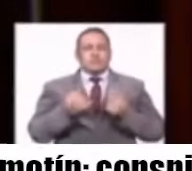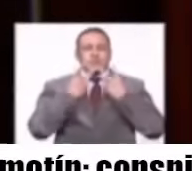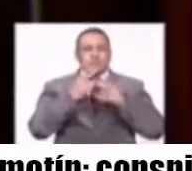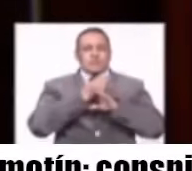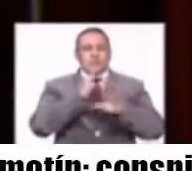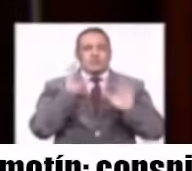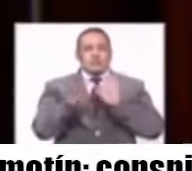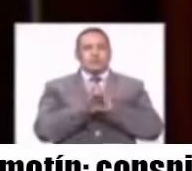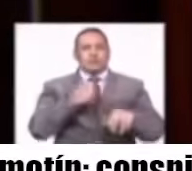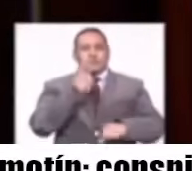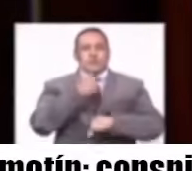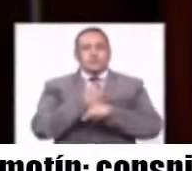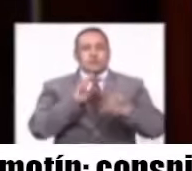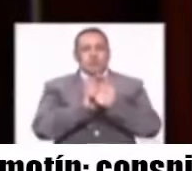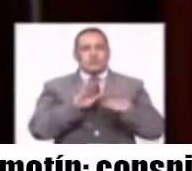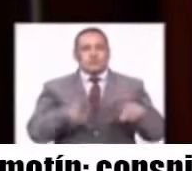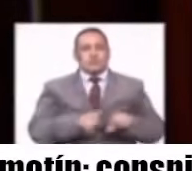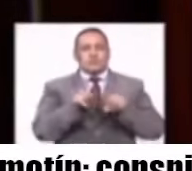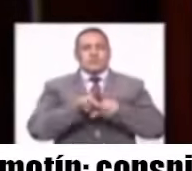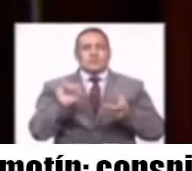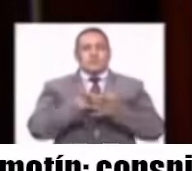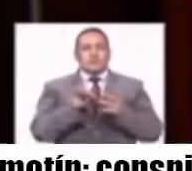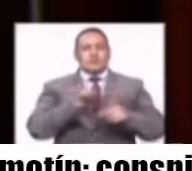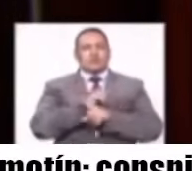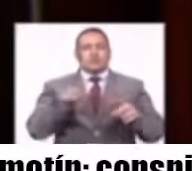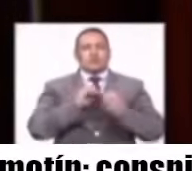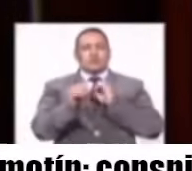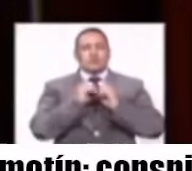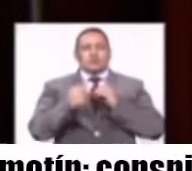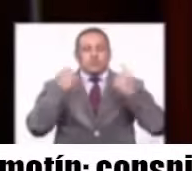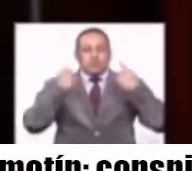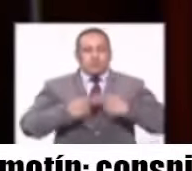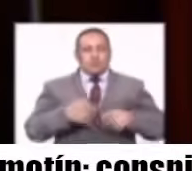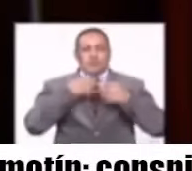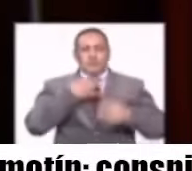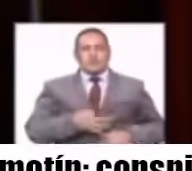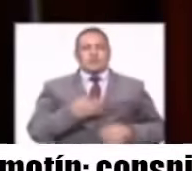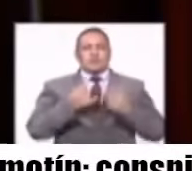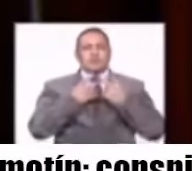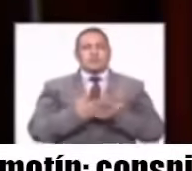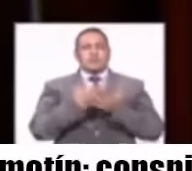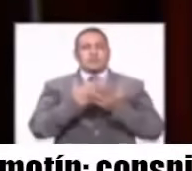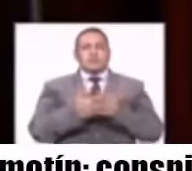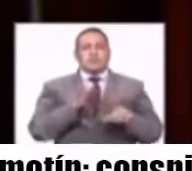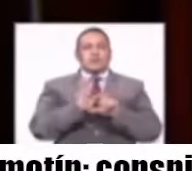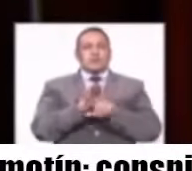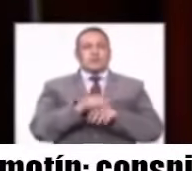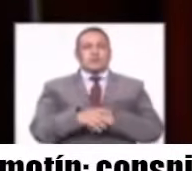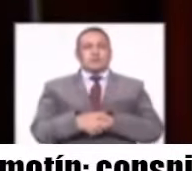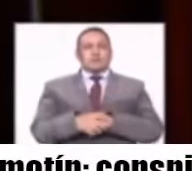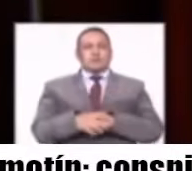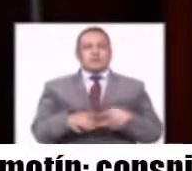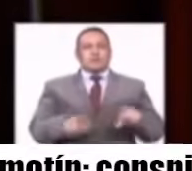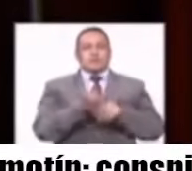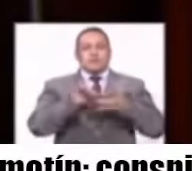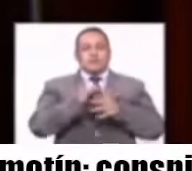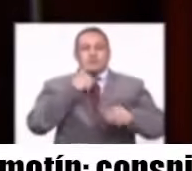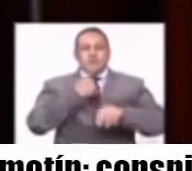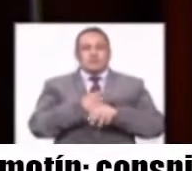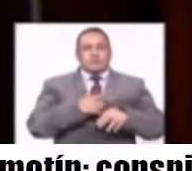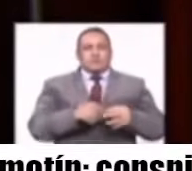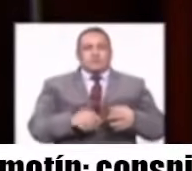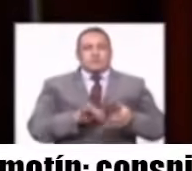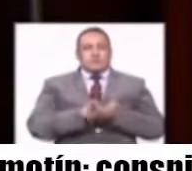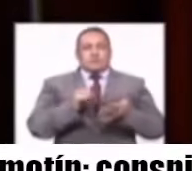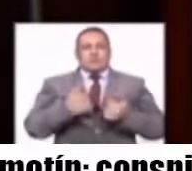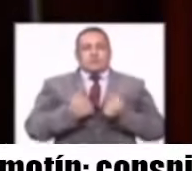formuladas en la denuncia constitucional por no ajustarse a la realidad de los hechos y carecer de sustento jurídico y fáctico. El denunciado sostiene